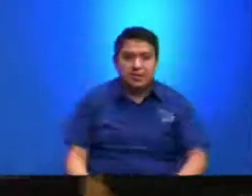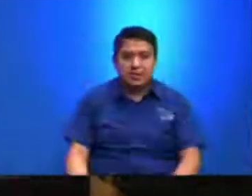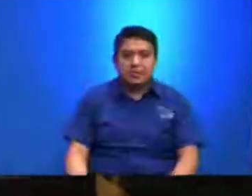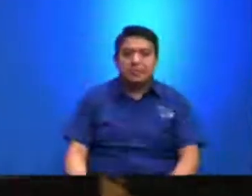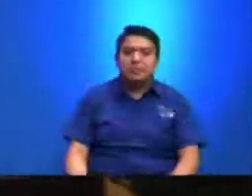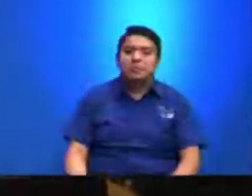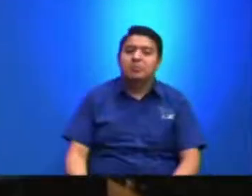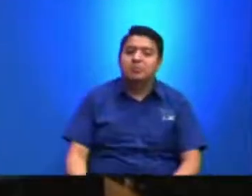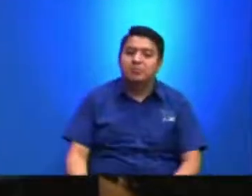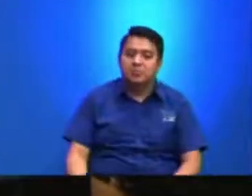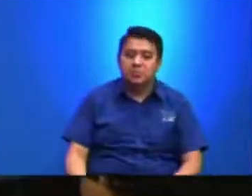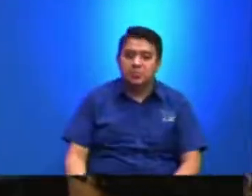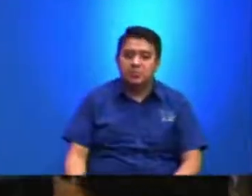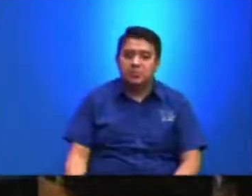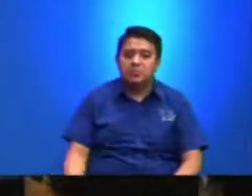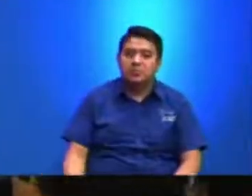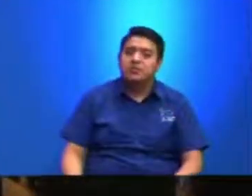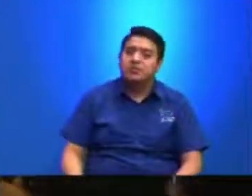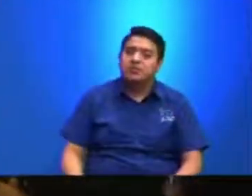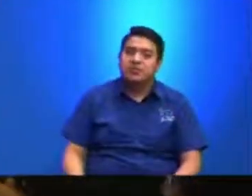ser liberado.